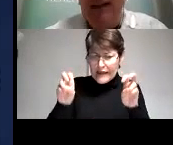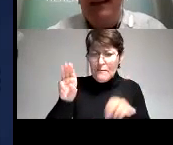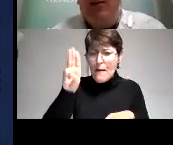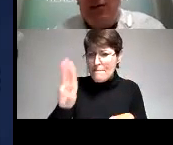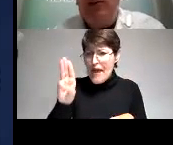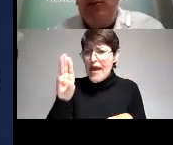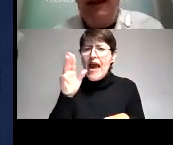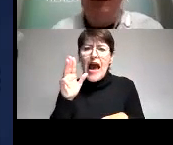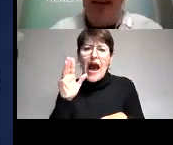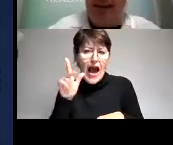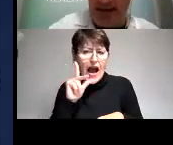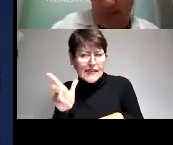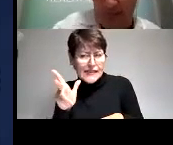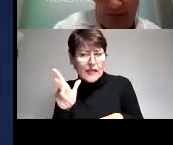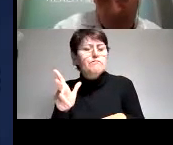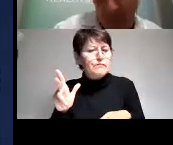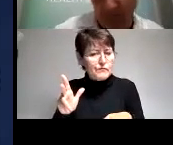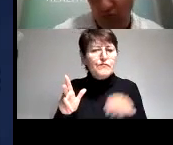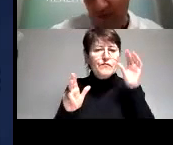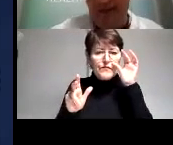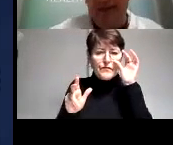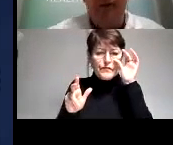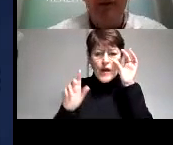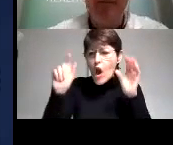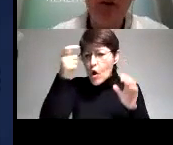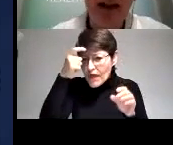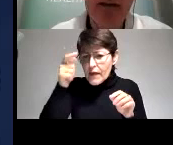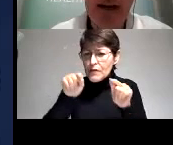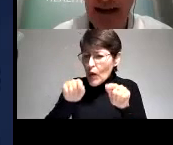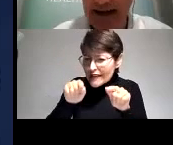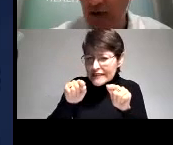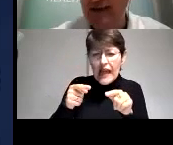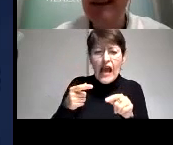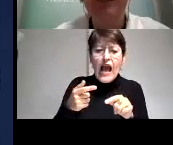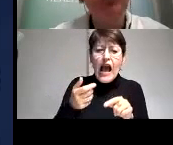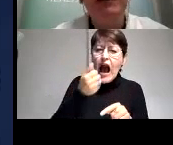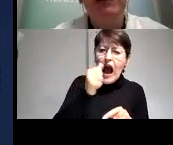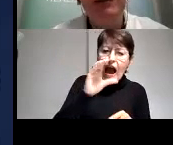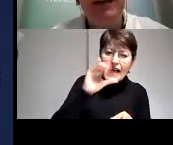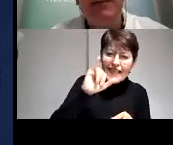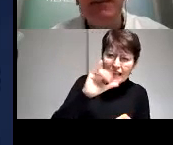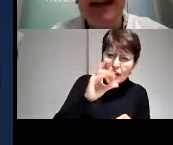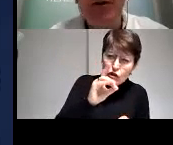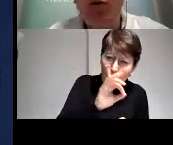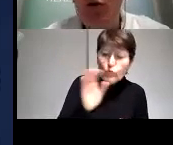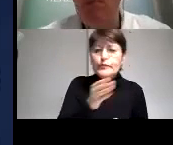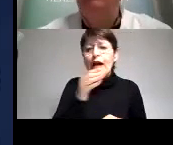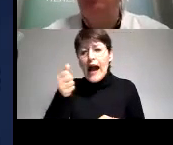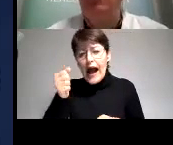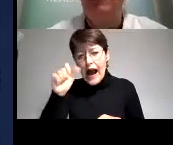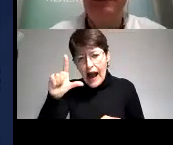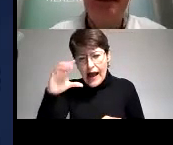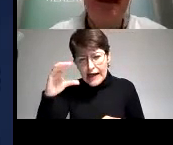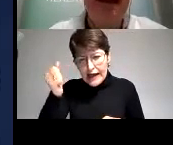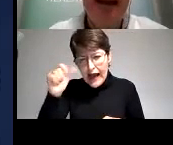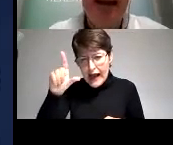En base al concepto pH subyace en el concepto ácido y alcalino. Intentaremos simplificarlo lo más